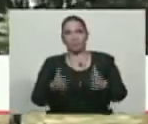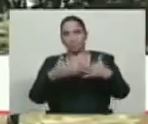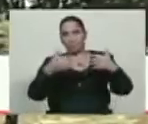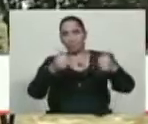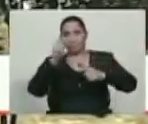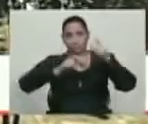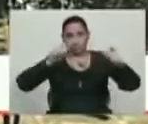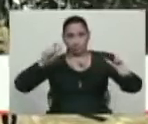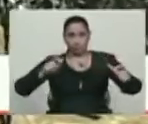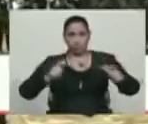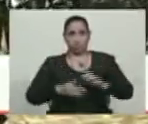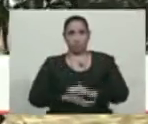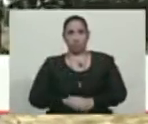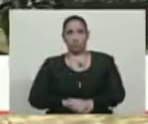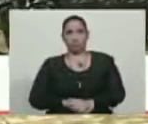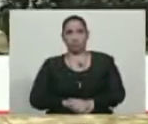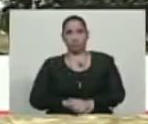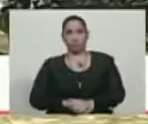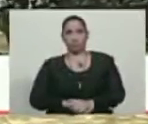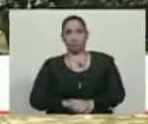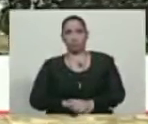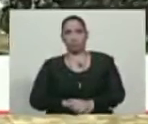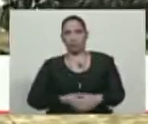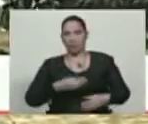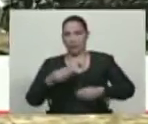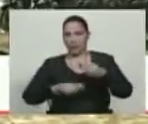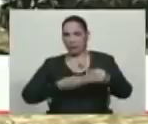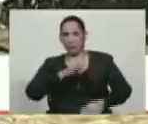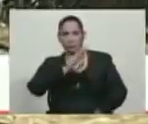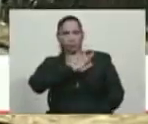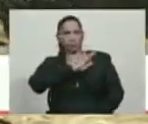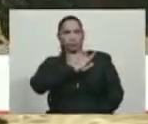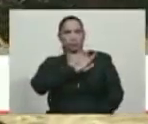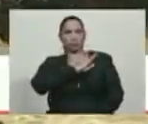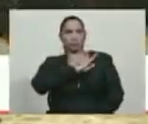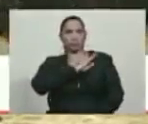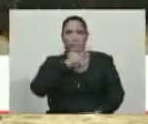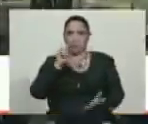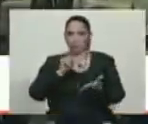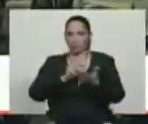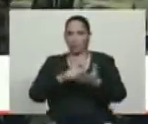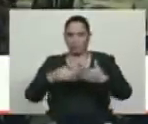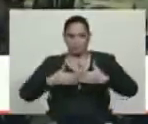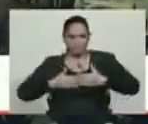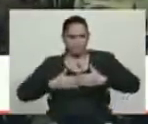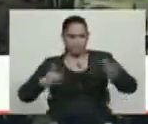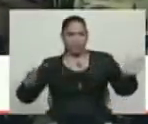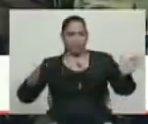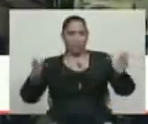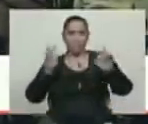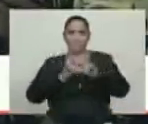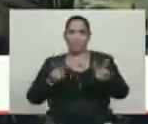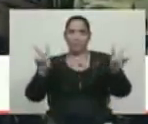ciudadana, ejerciendo la soberanía nacional, garantizando la paz.